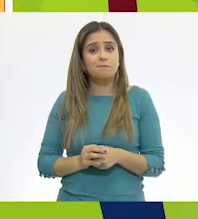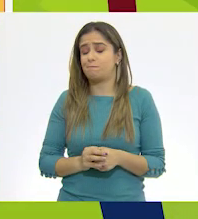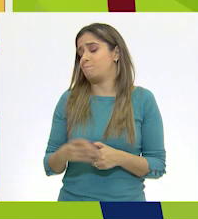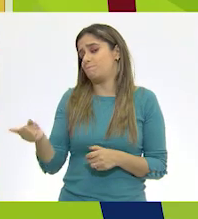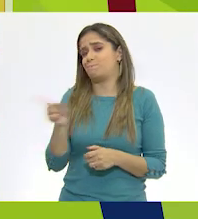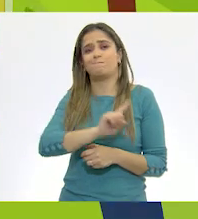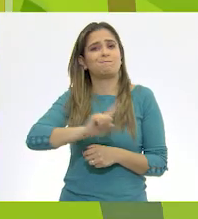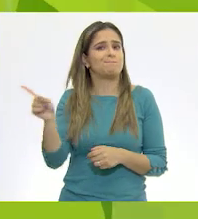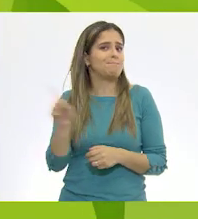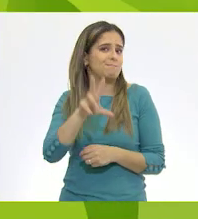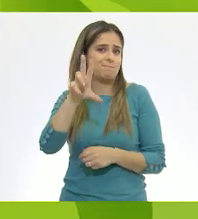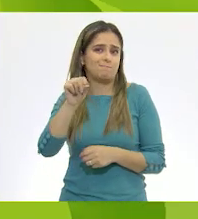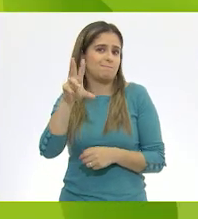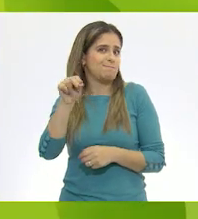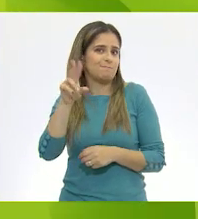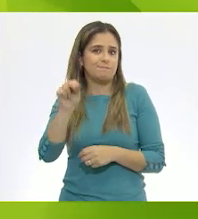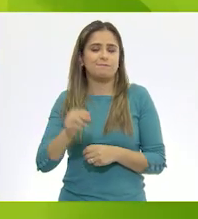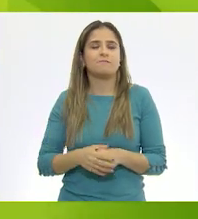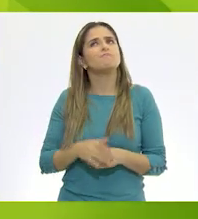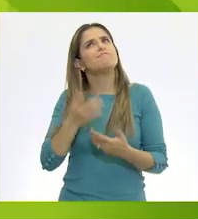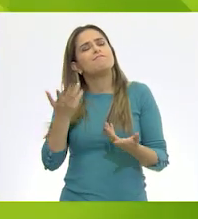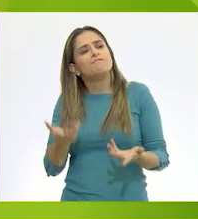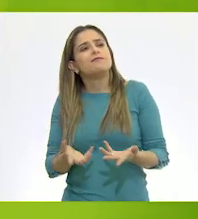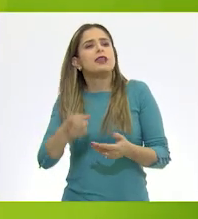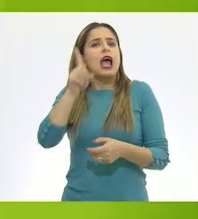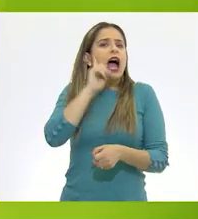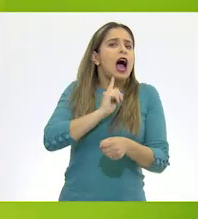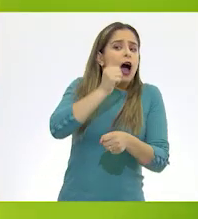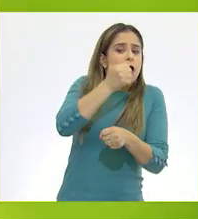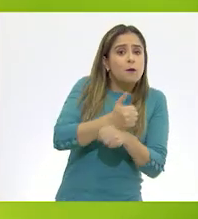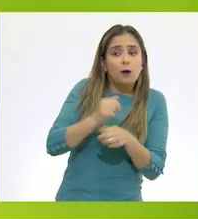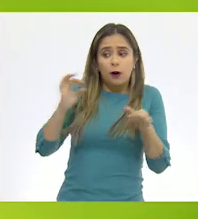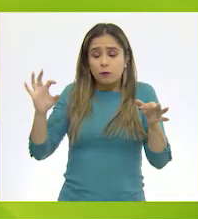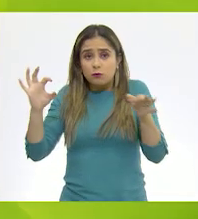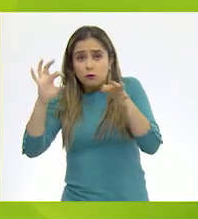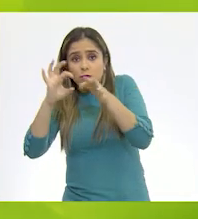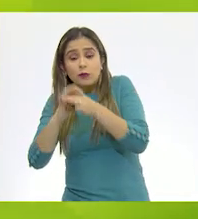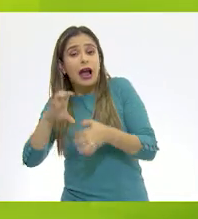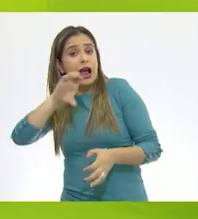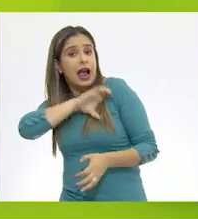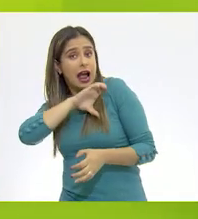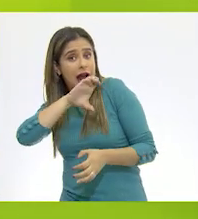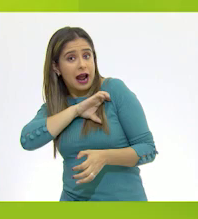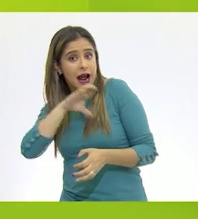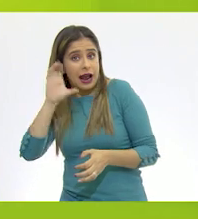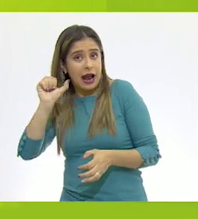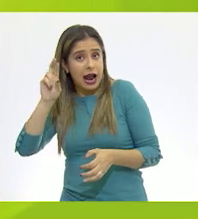¡No! ¿O tal vez rima con cariño?